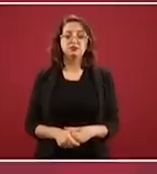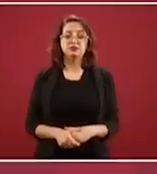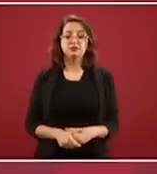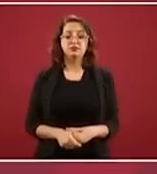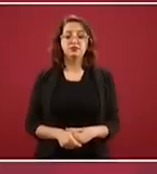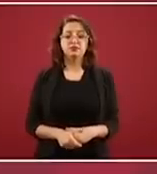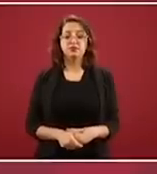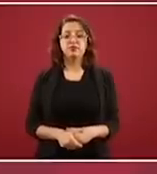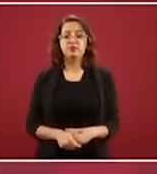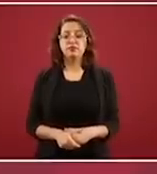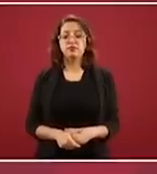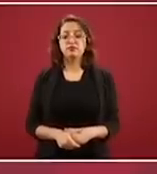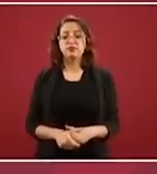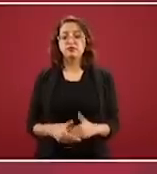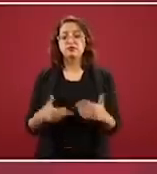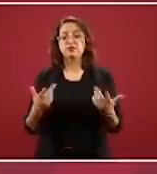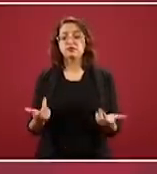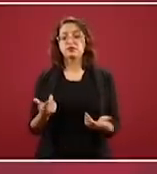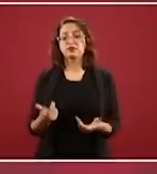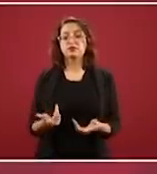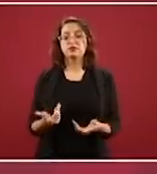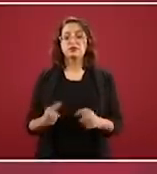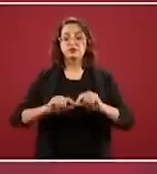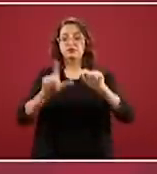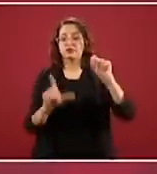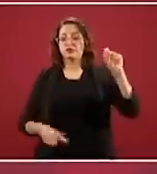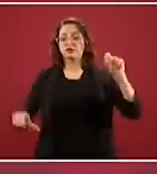Estamos hablando del déficit general de policías.